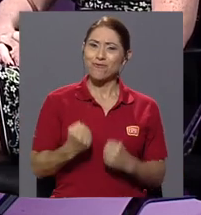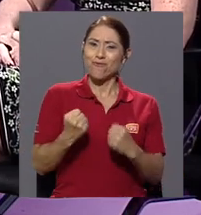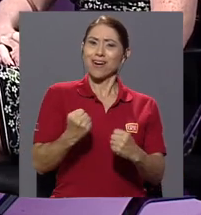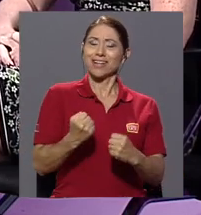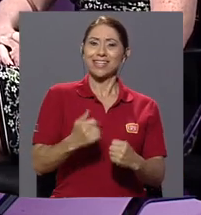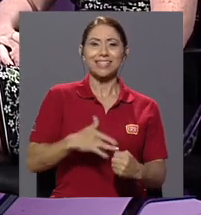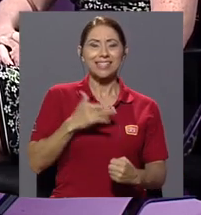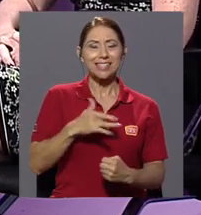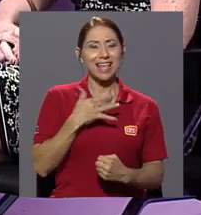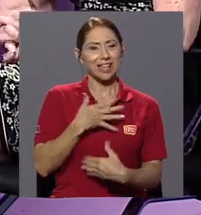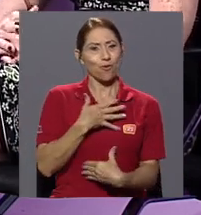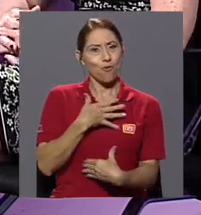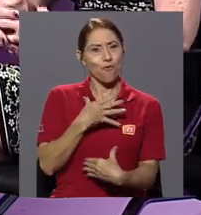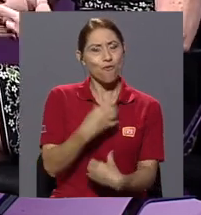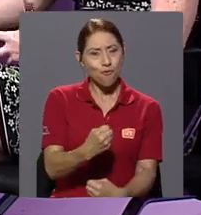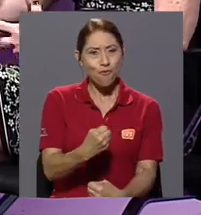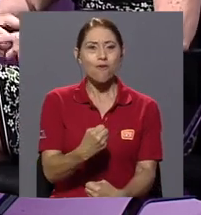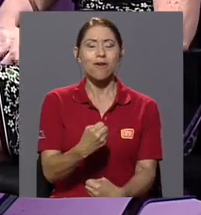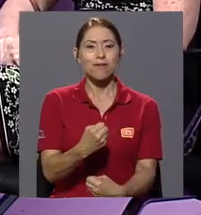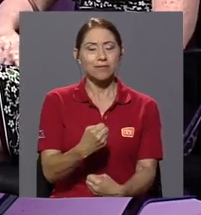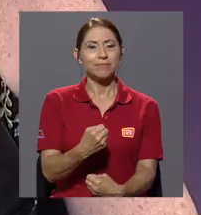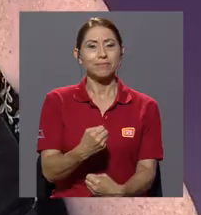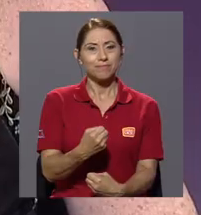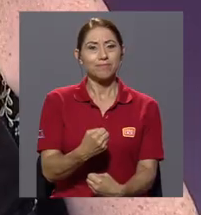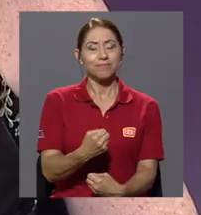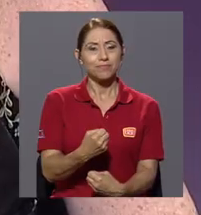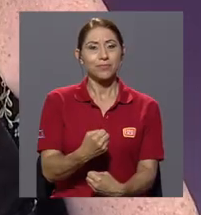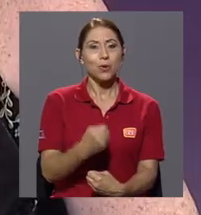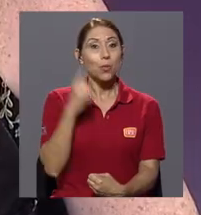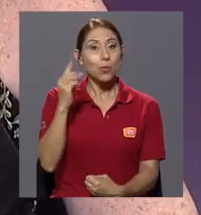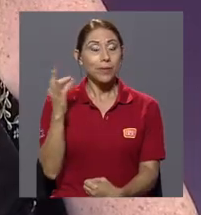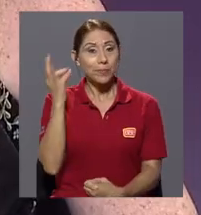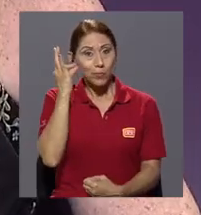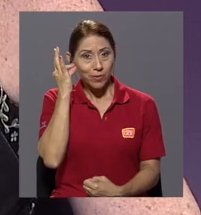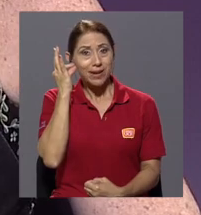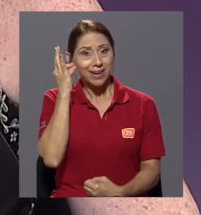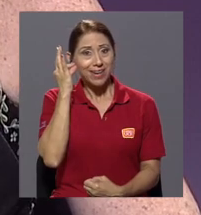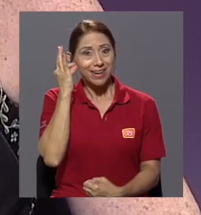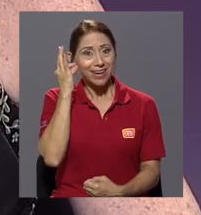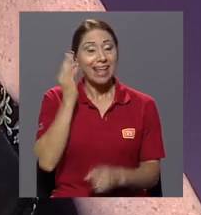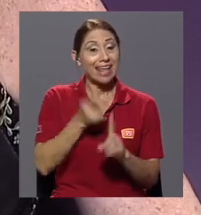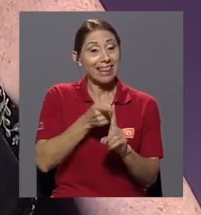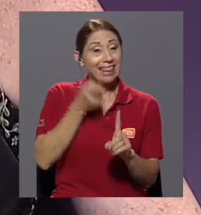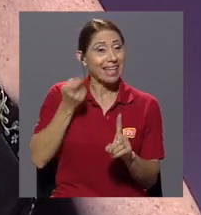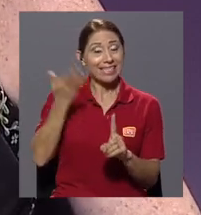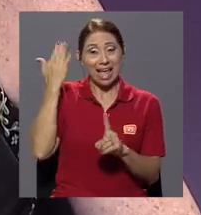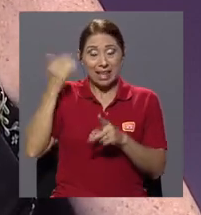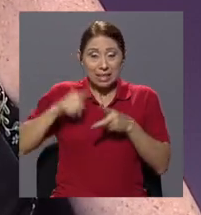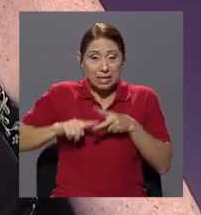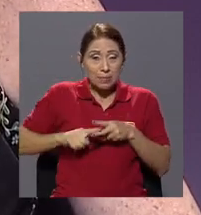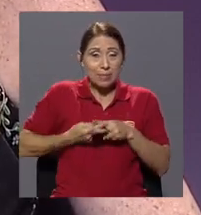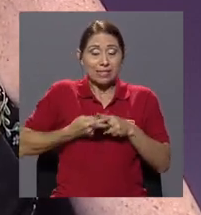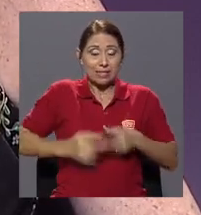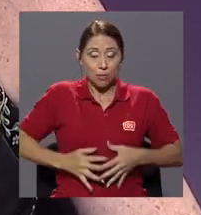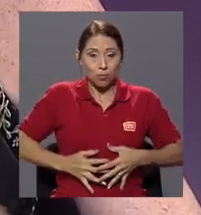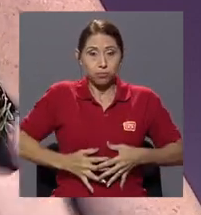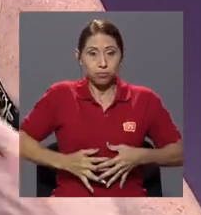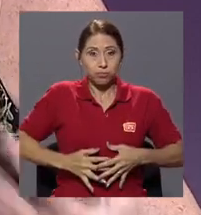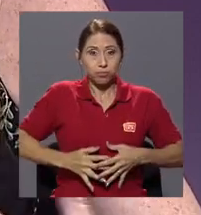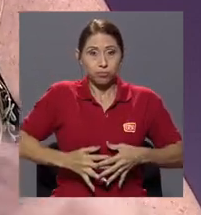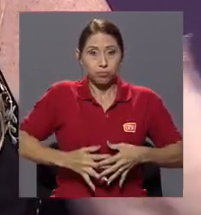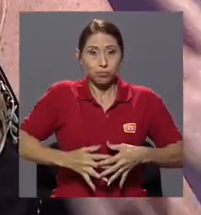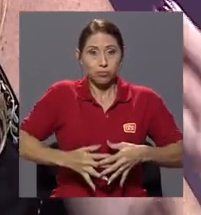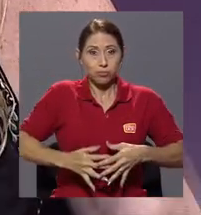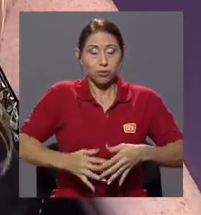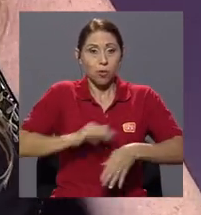fuerte se siente confiada confianza una mujer que es que desde un principio del embarazo se siente el